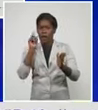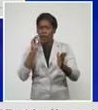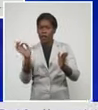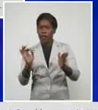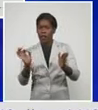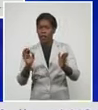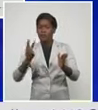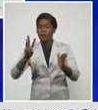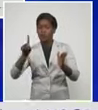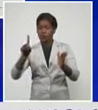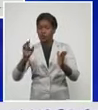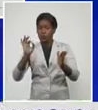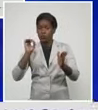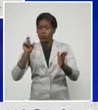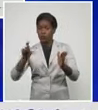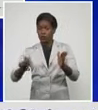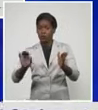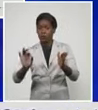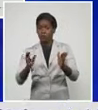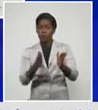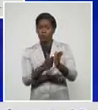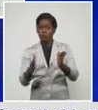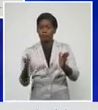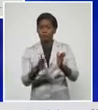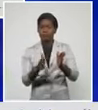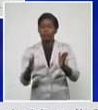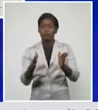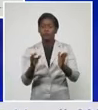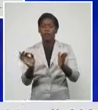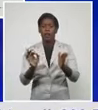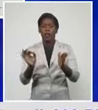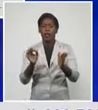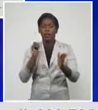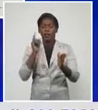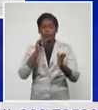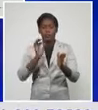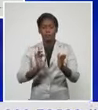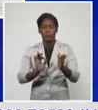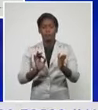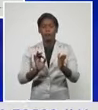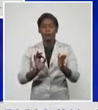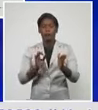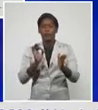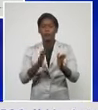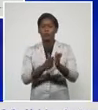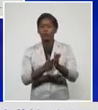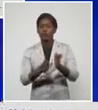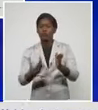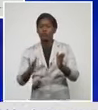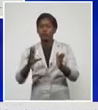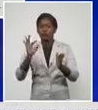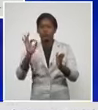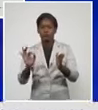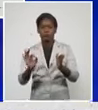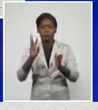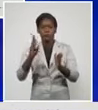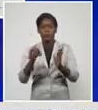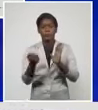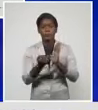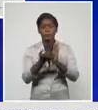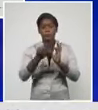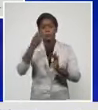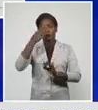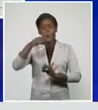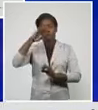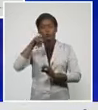31, 10 días para terminar el mes, ya la cifra de casos confirmados en Cuba